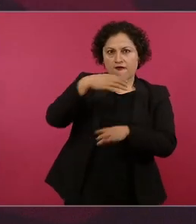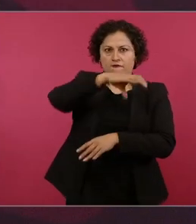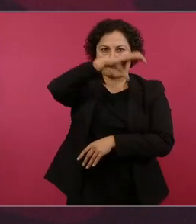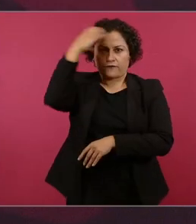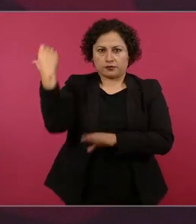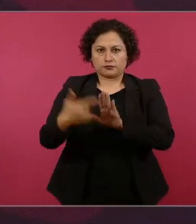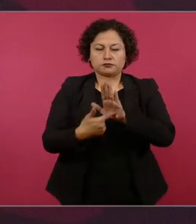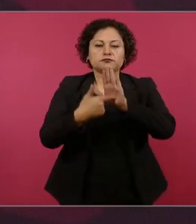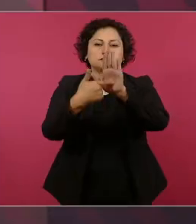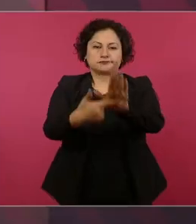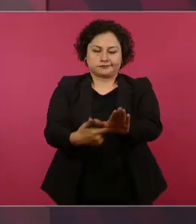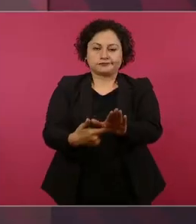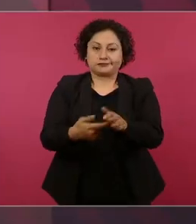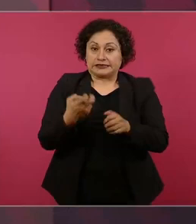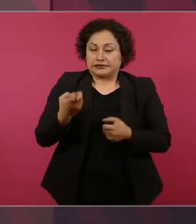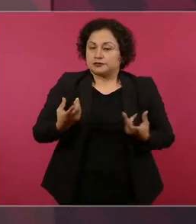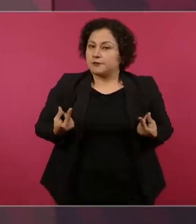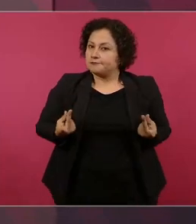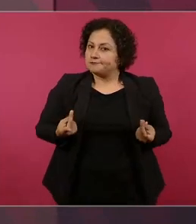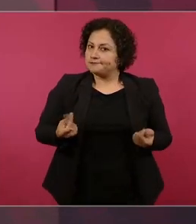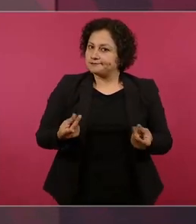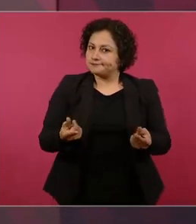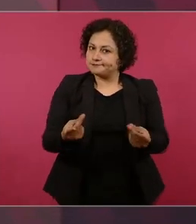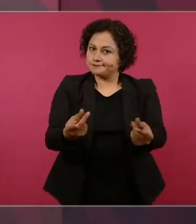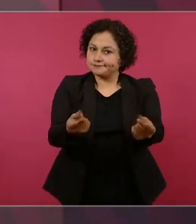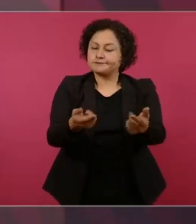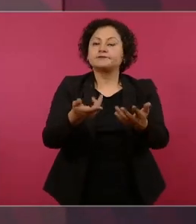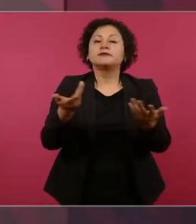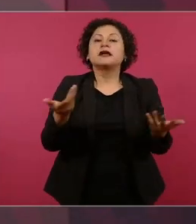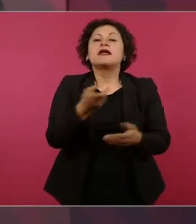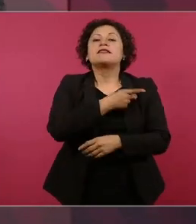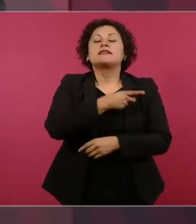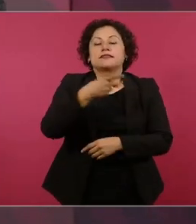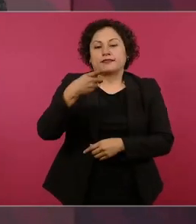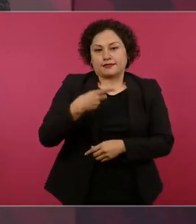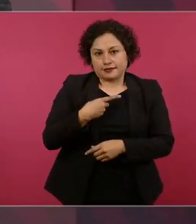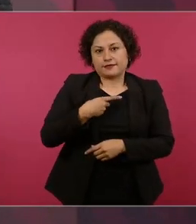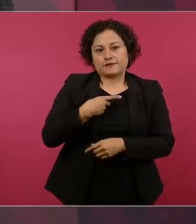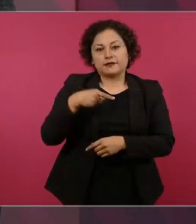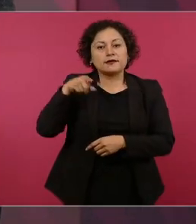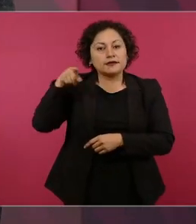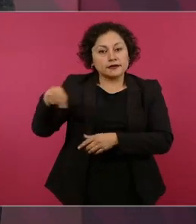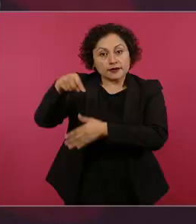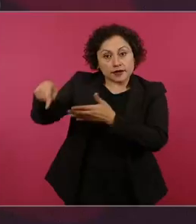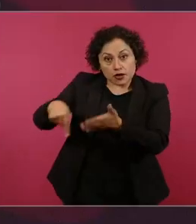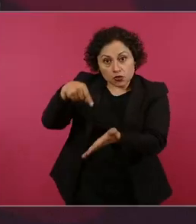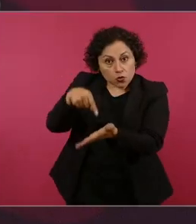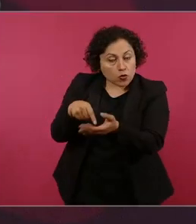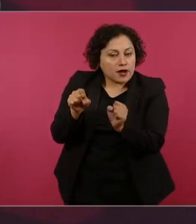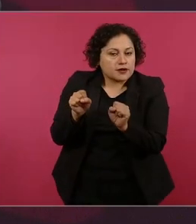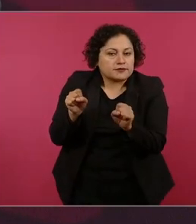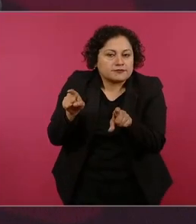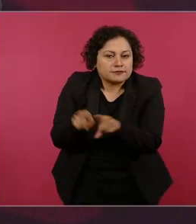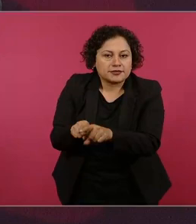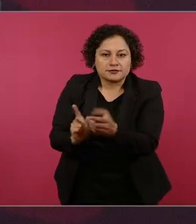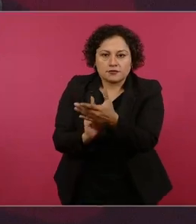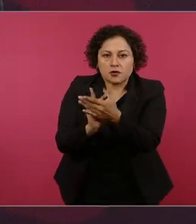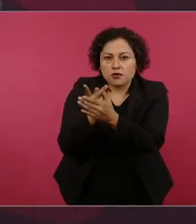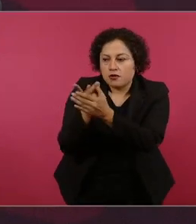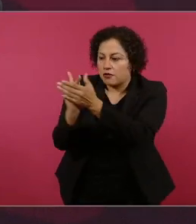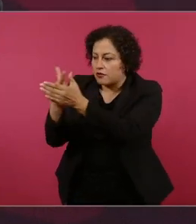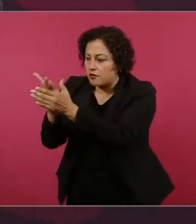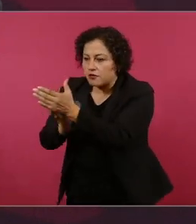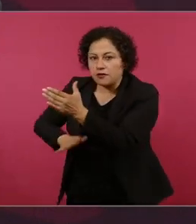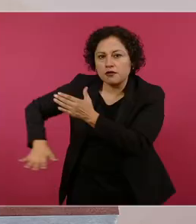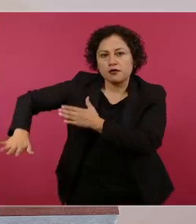se está haciendo un trabajo también especial para proteger banglades ahí por eso es lento pero